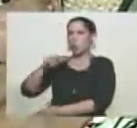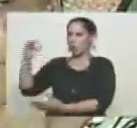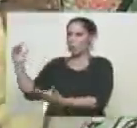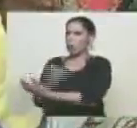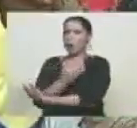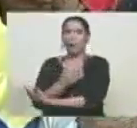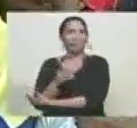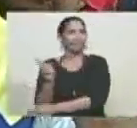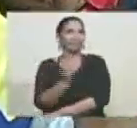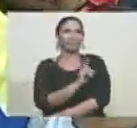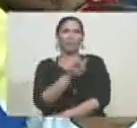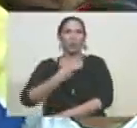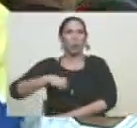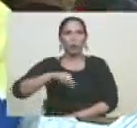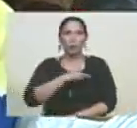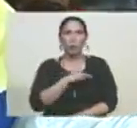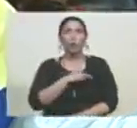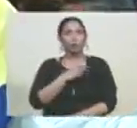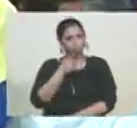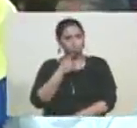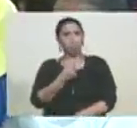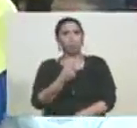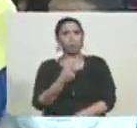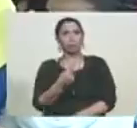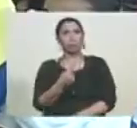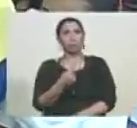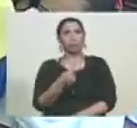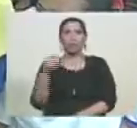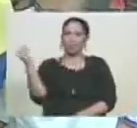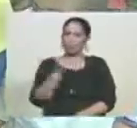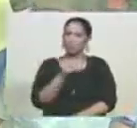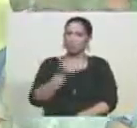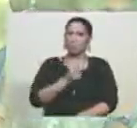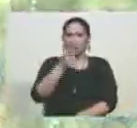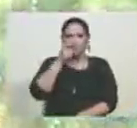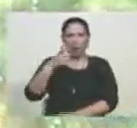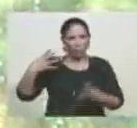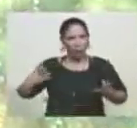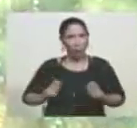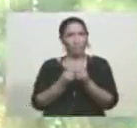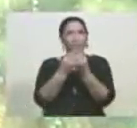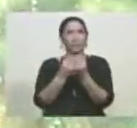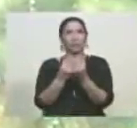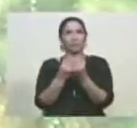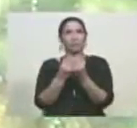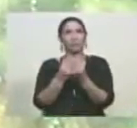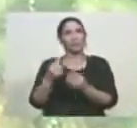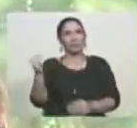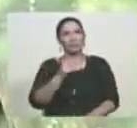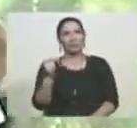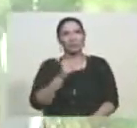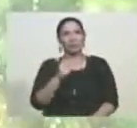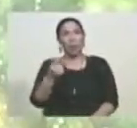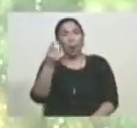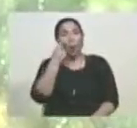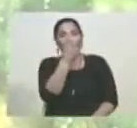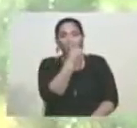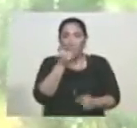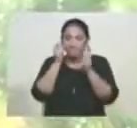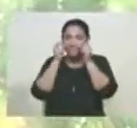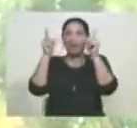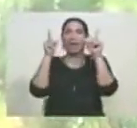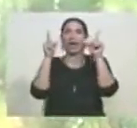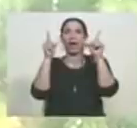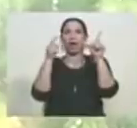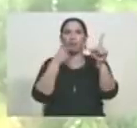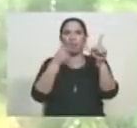cosa a nosotros y sométalo a referéndum. Y se lo aseguro que el pueblo lo va a acompañar. Pero eso sí, ojo pelado, dijo mi